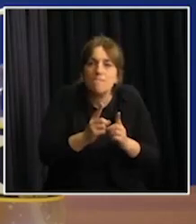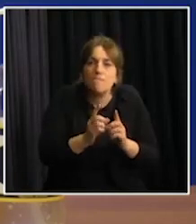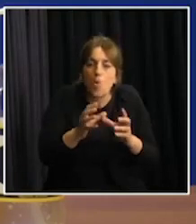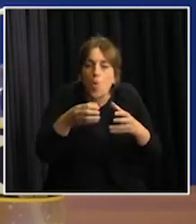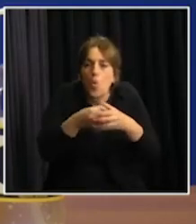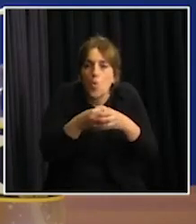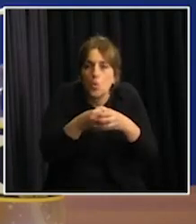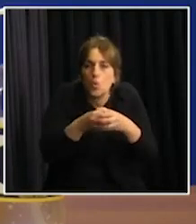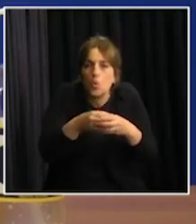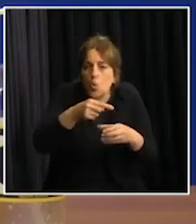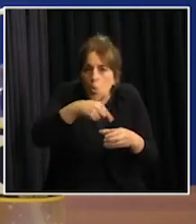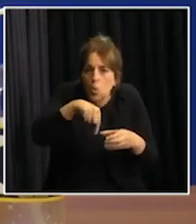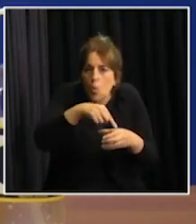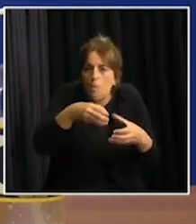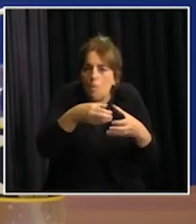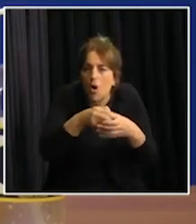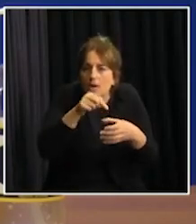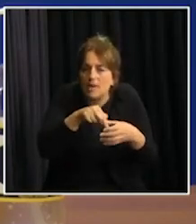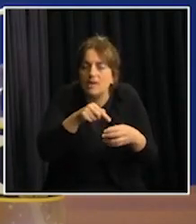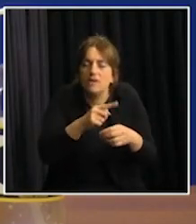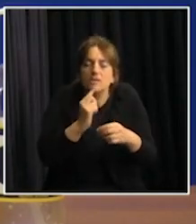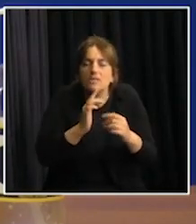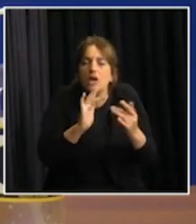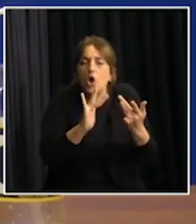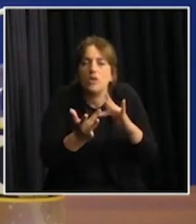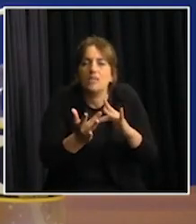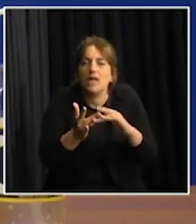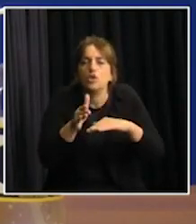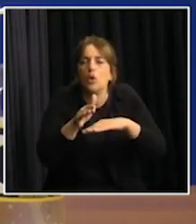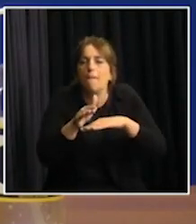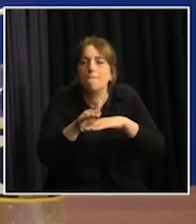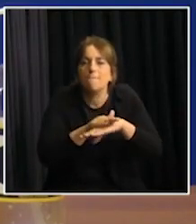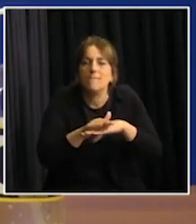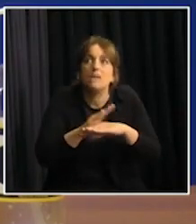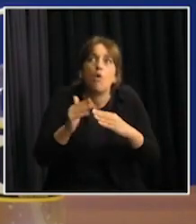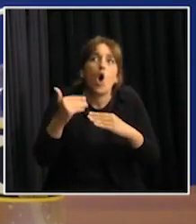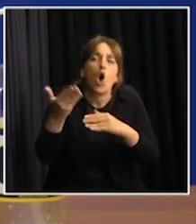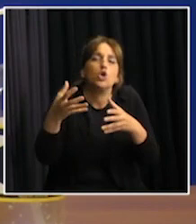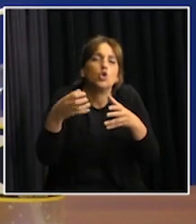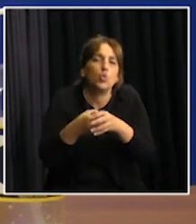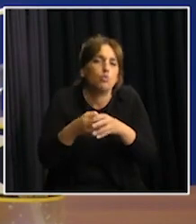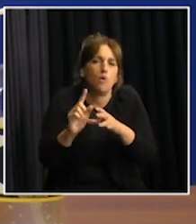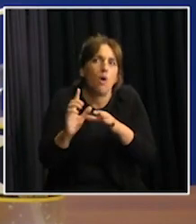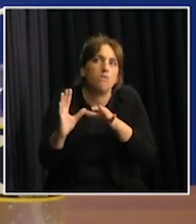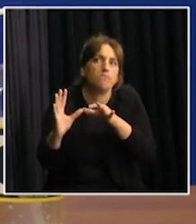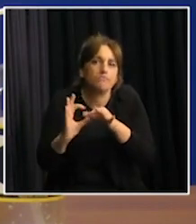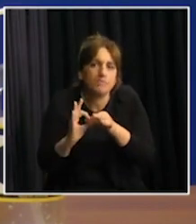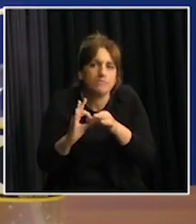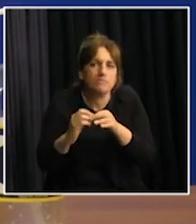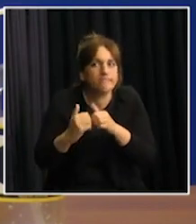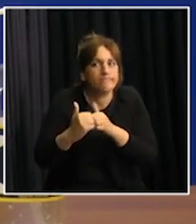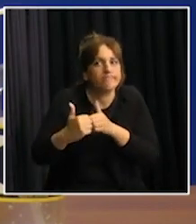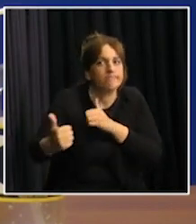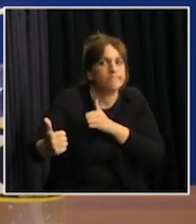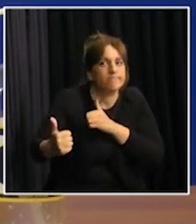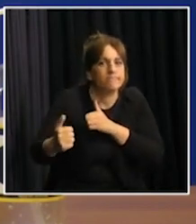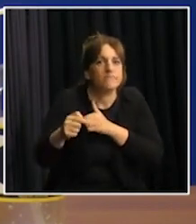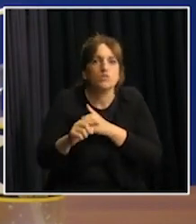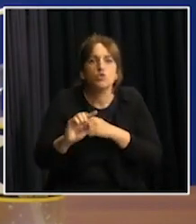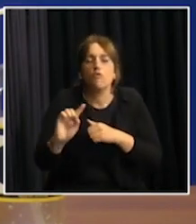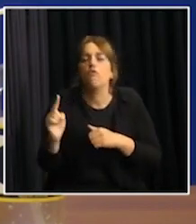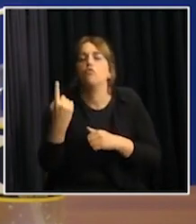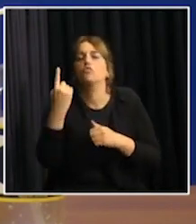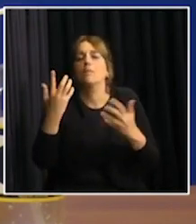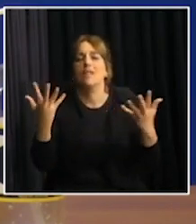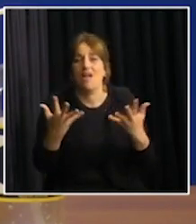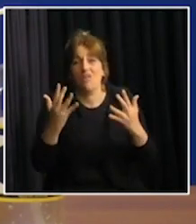burbuja es un grupo que se conecta mínimamente con otros grupos. Lo consideramos clave en este momento, en